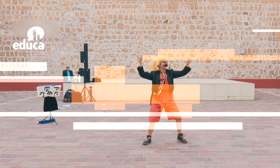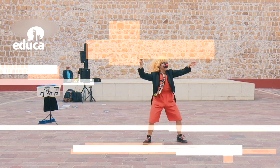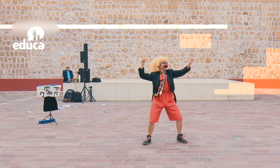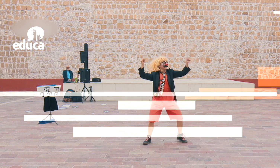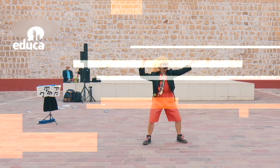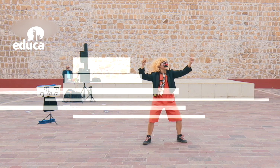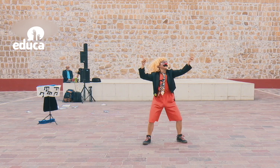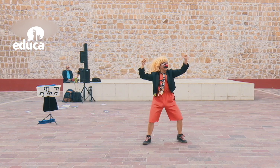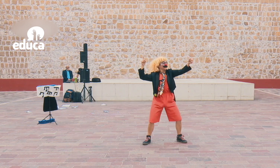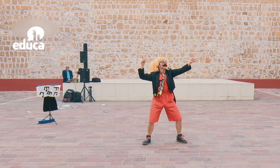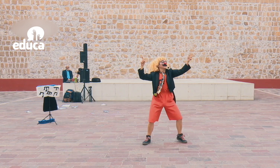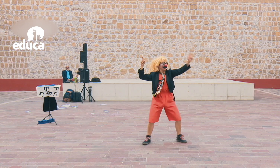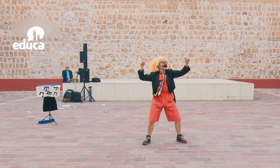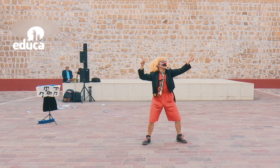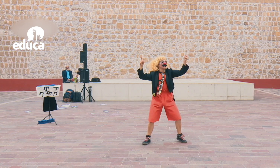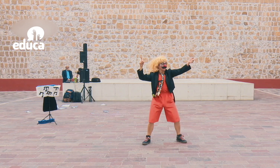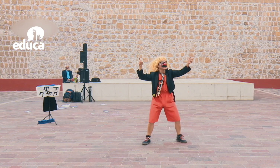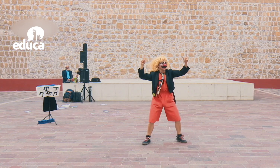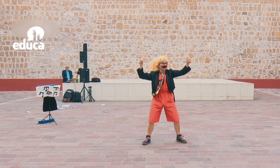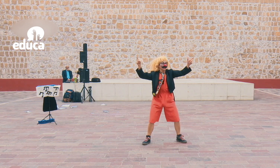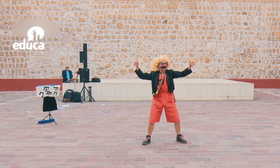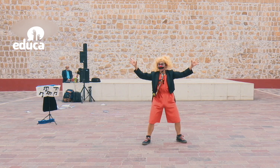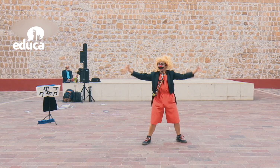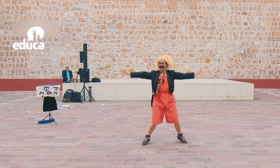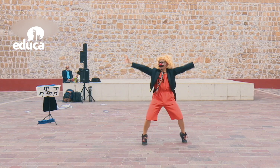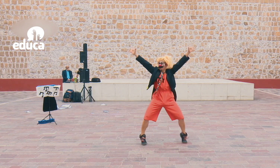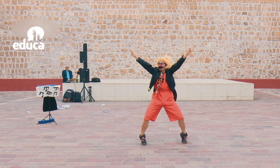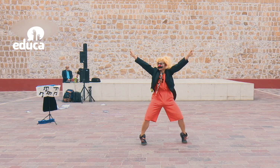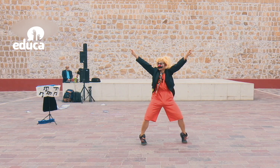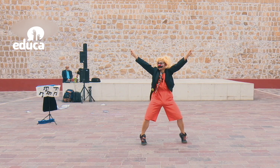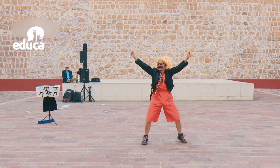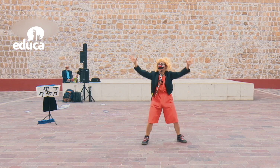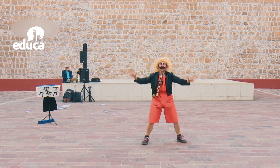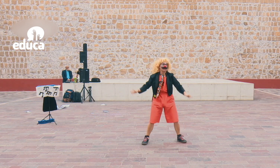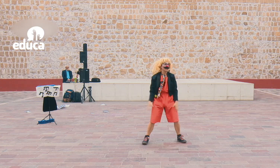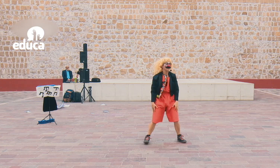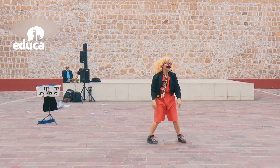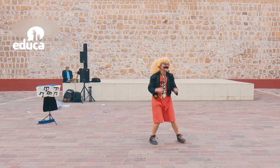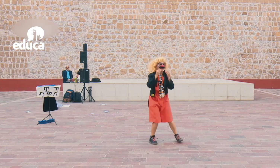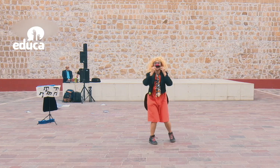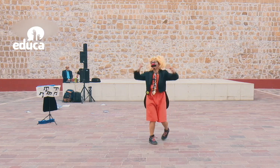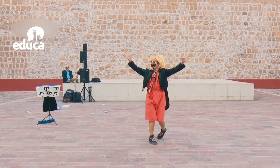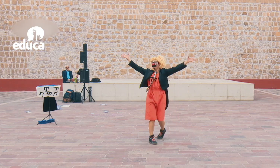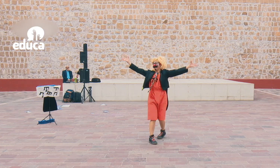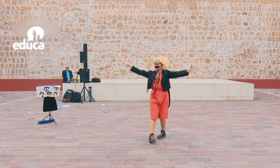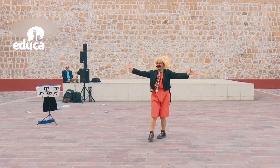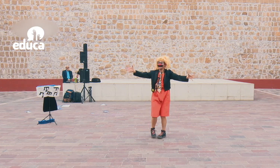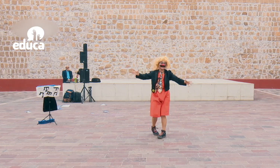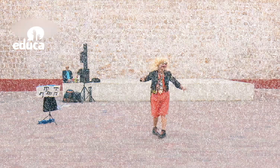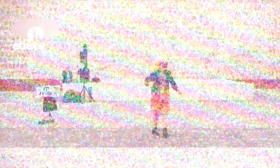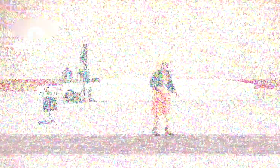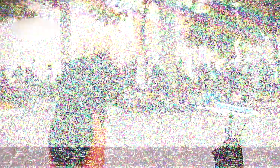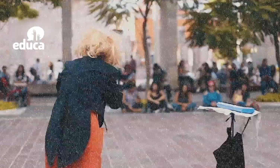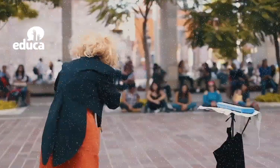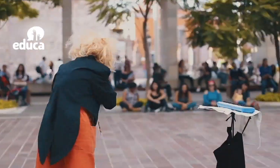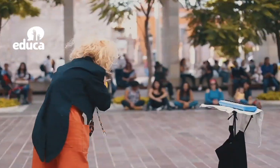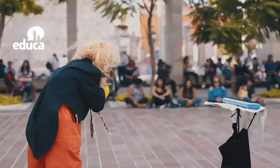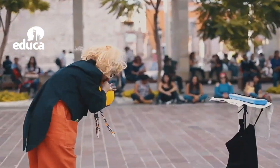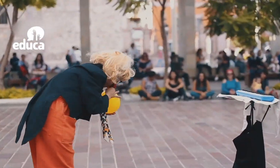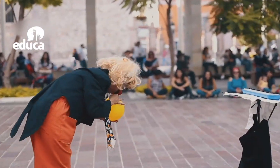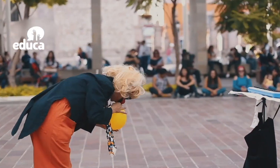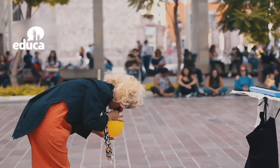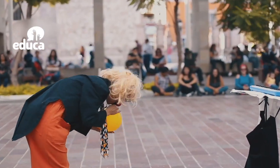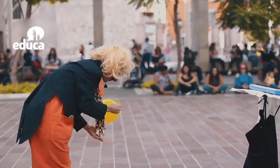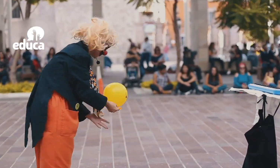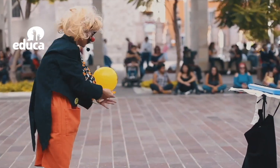rítmica o este conflicto, hasta cuánto más lo puedo estirar, qué tipo de promesa dramática voy a dar a esta